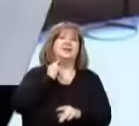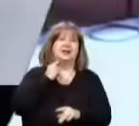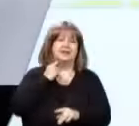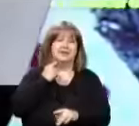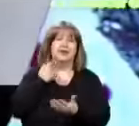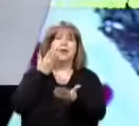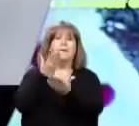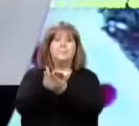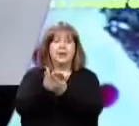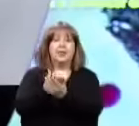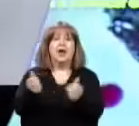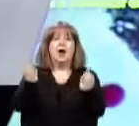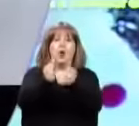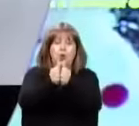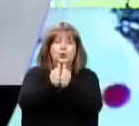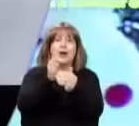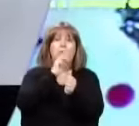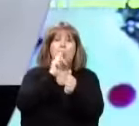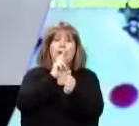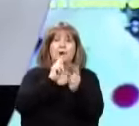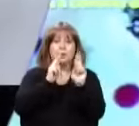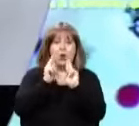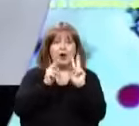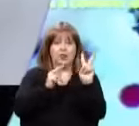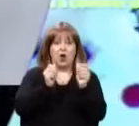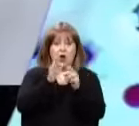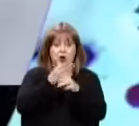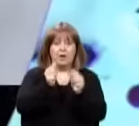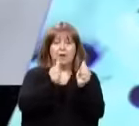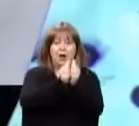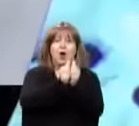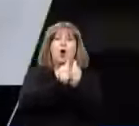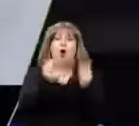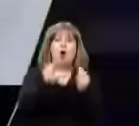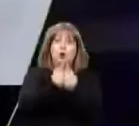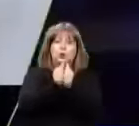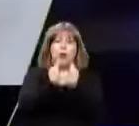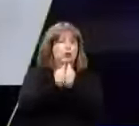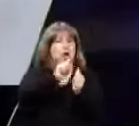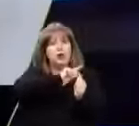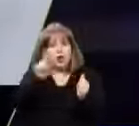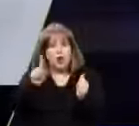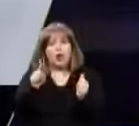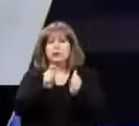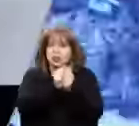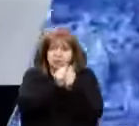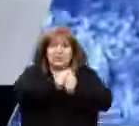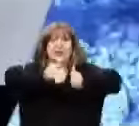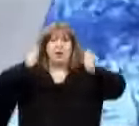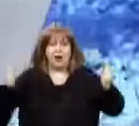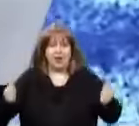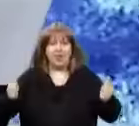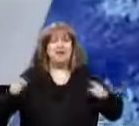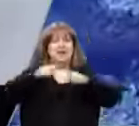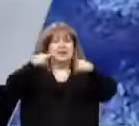juntas. Fue un reclamo largo de la familia ese, ¿no? Porque recordemos que ellas estaban juntas en una celda especial en San